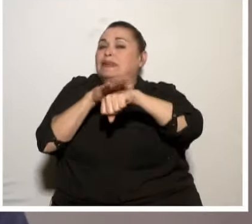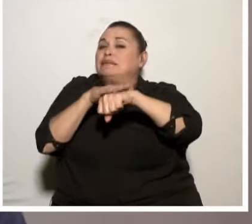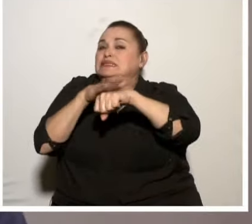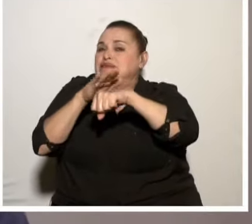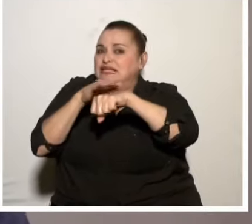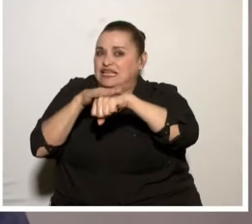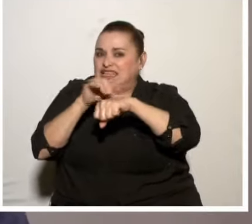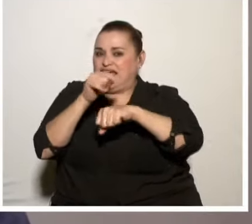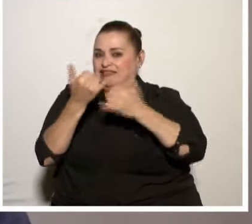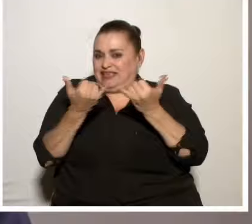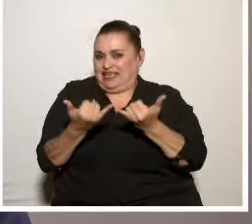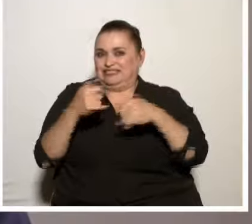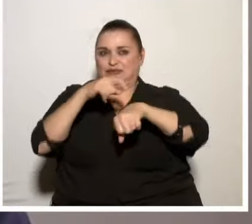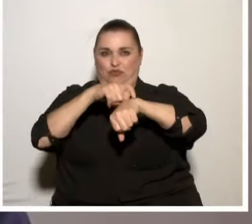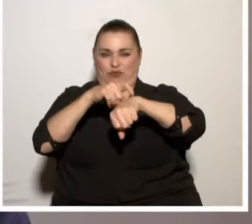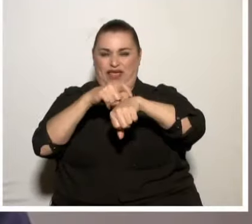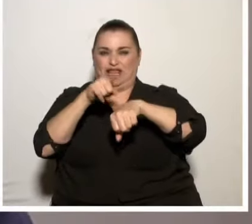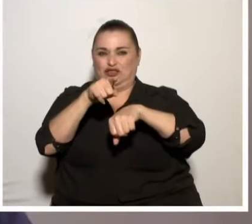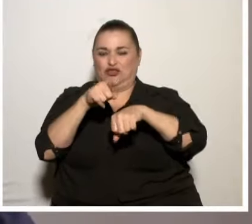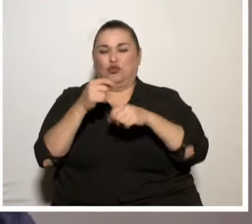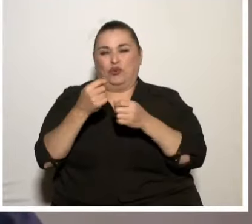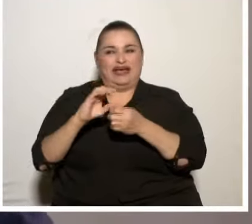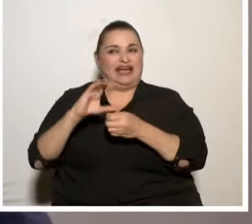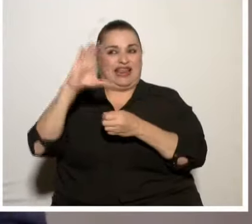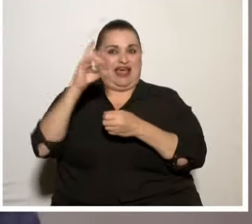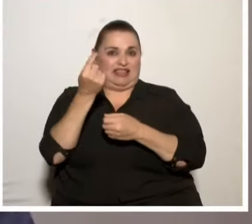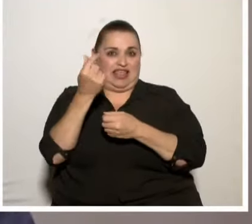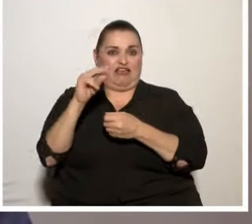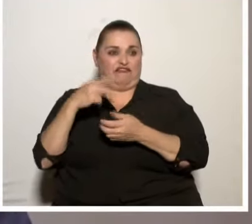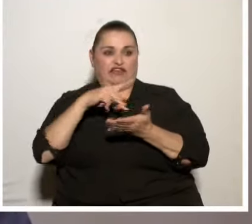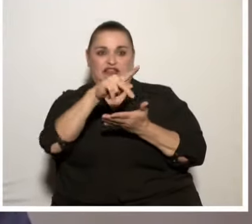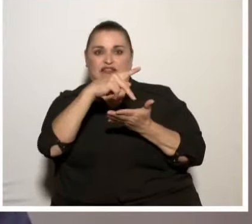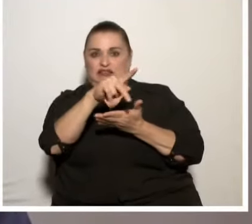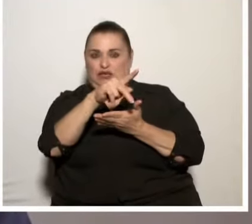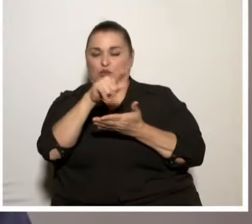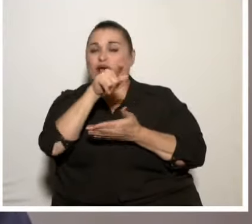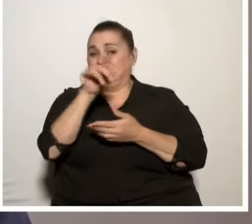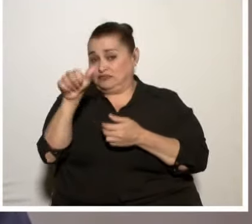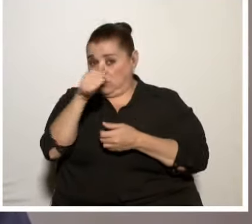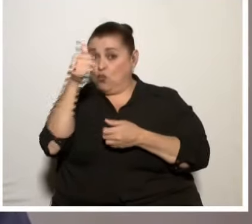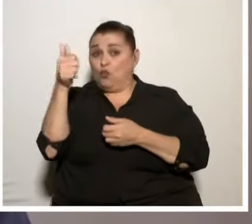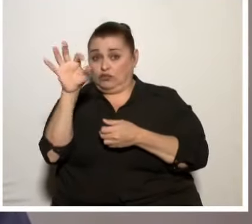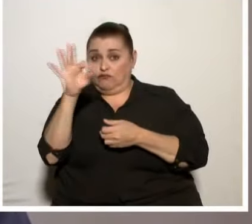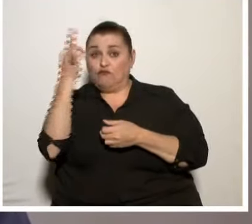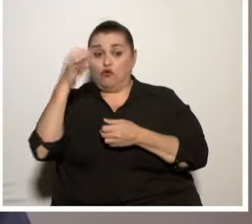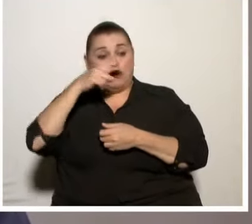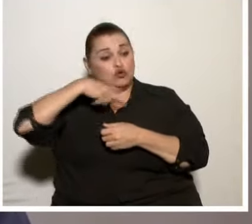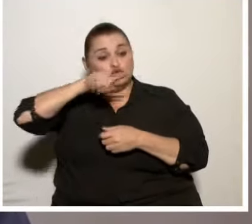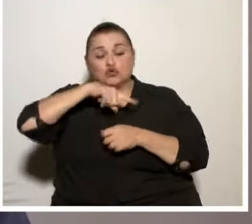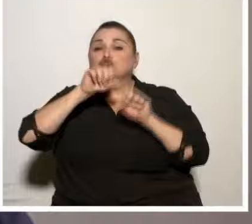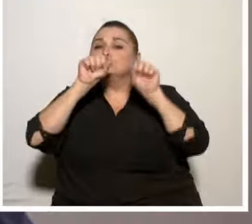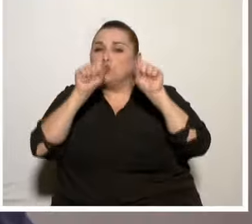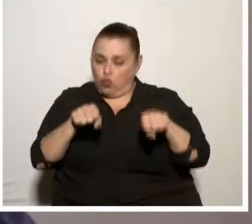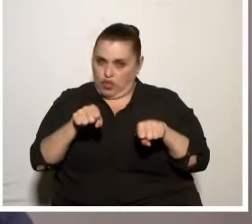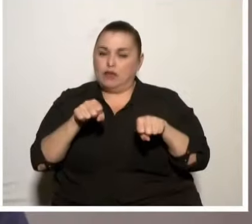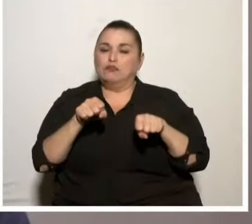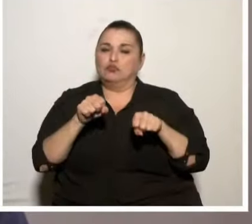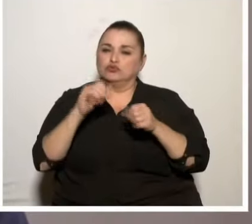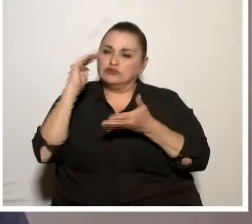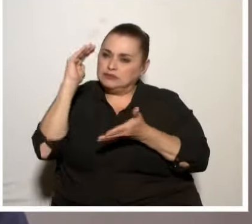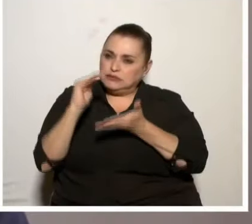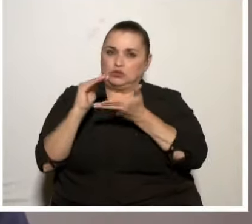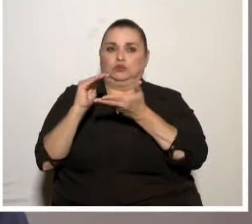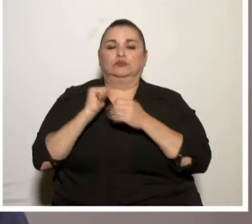permisibilidad para que se hagan transacciones grandes en efectivo. Y esto es otra de las formas en que nosotros podemos acometer.